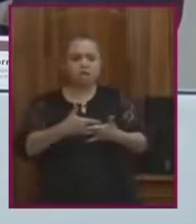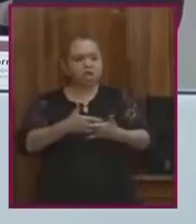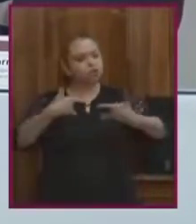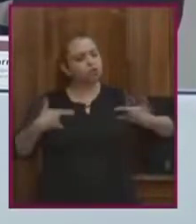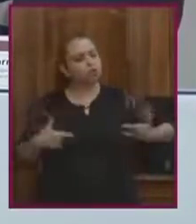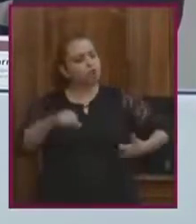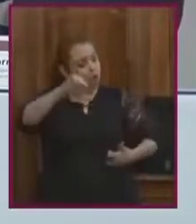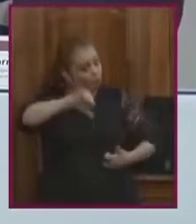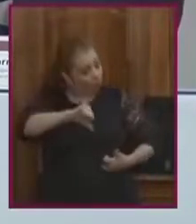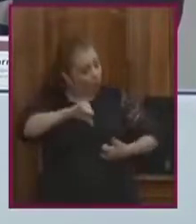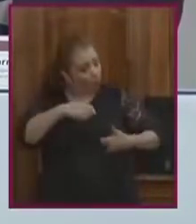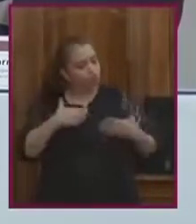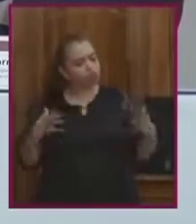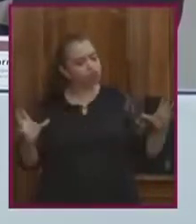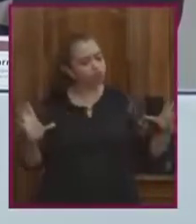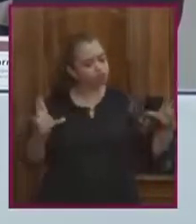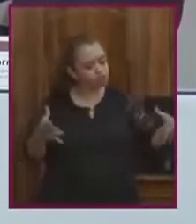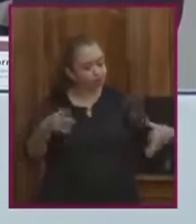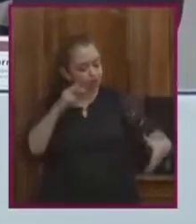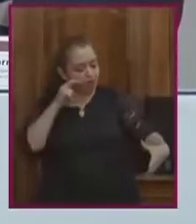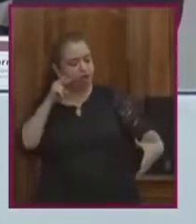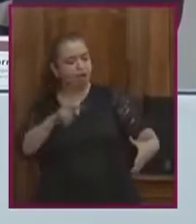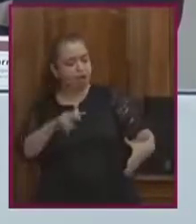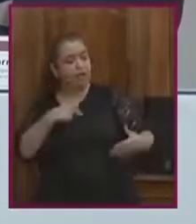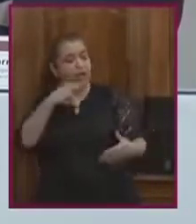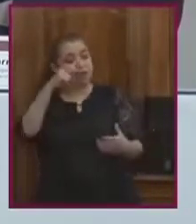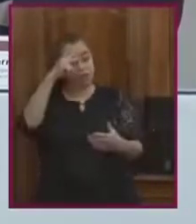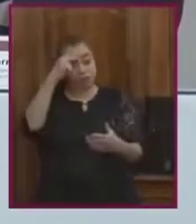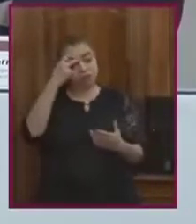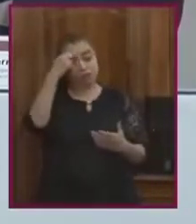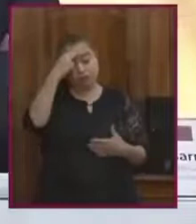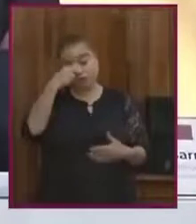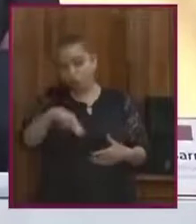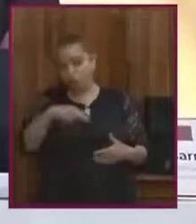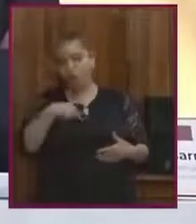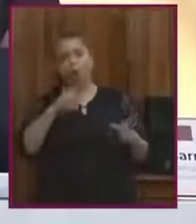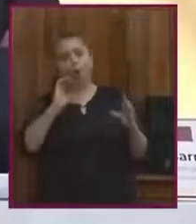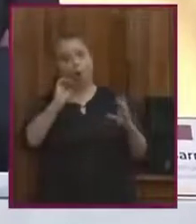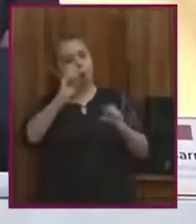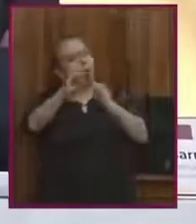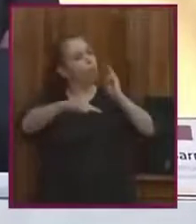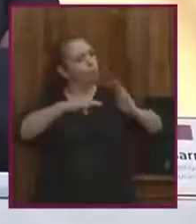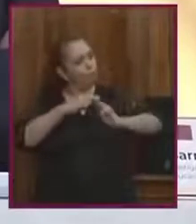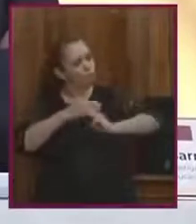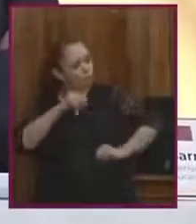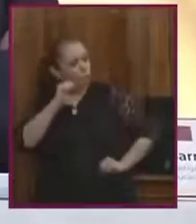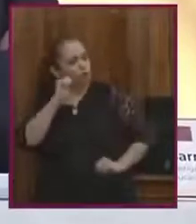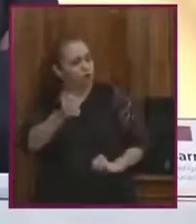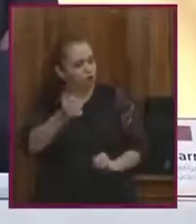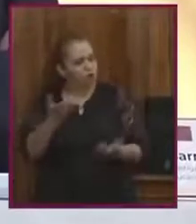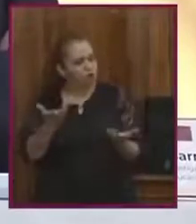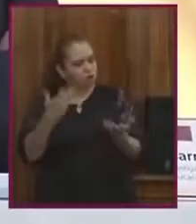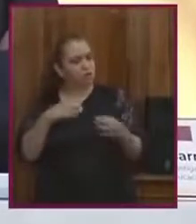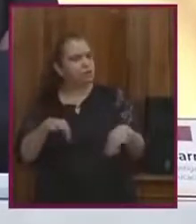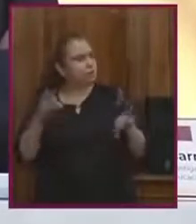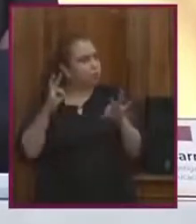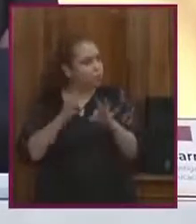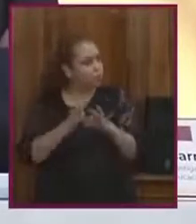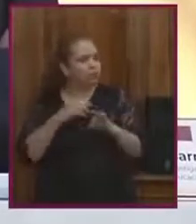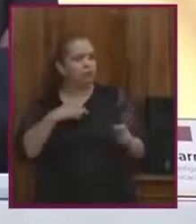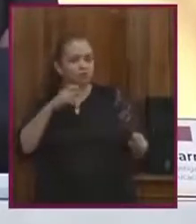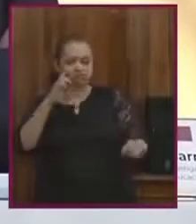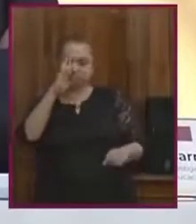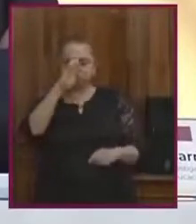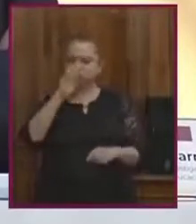y en el contexto de la comunidad, la nacional y lo mundial. Por eso nos parece central reconocer